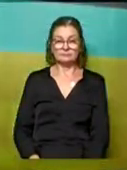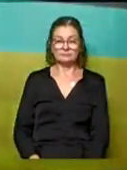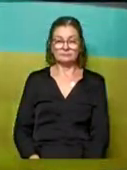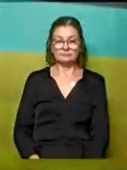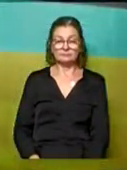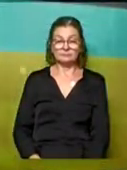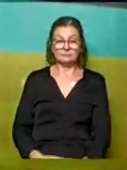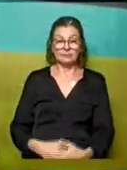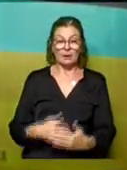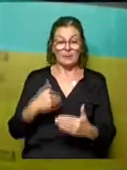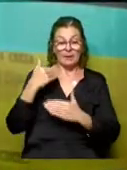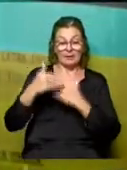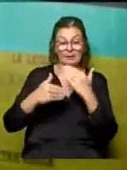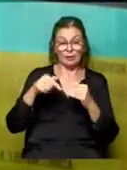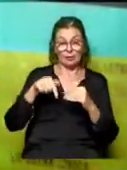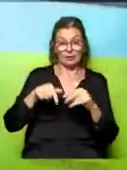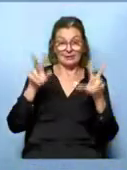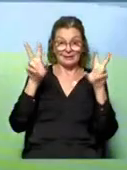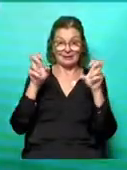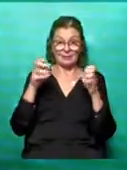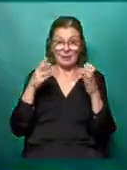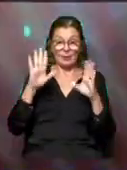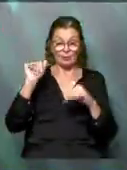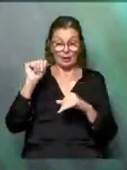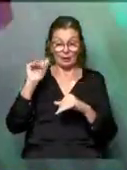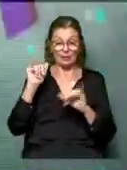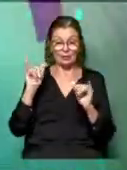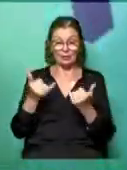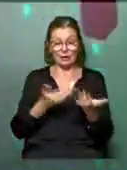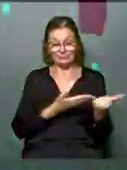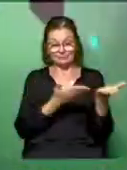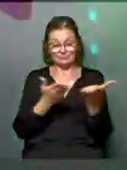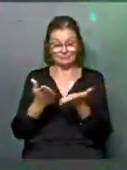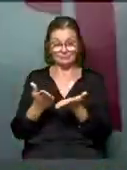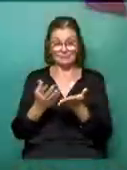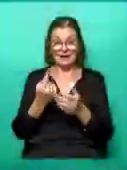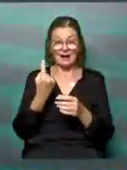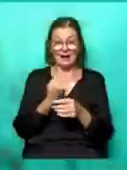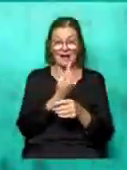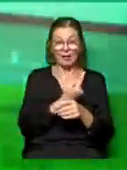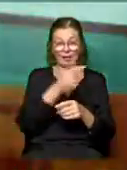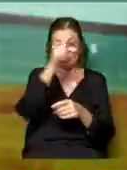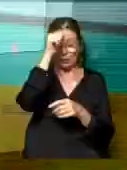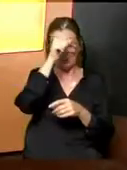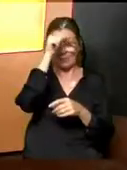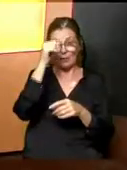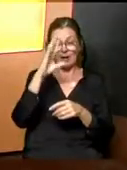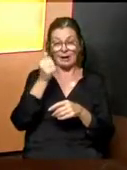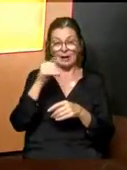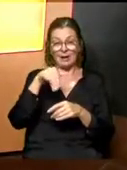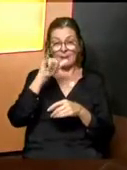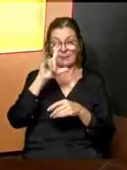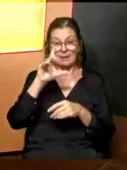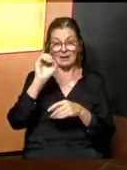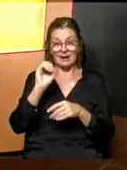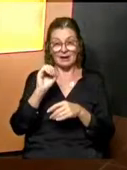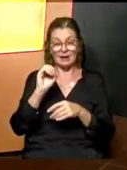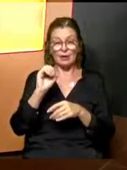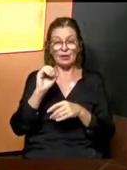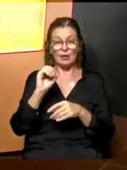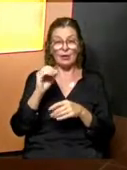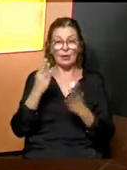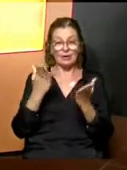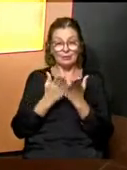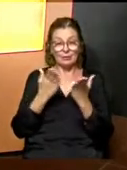Y para el desarrollo en piso del tema ya voy saludando a nuestros panelistas de cada domingo. Camilo Pons Migliaro, militante